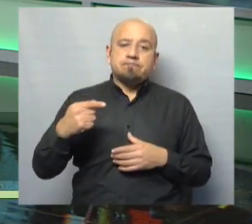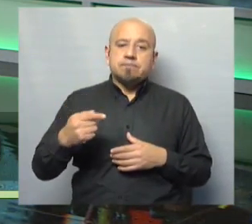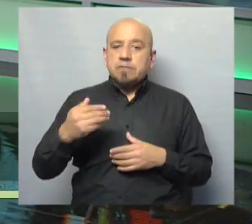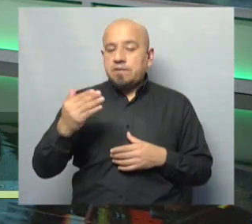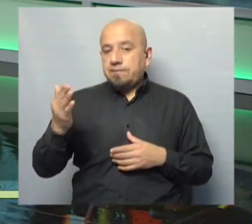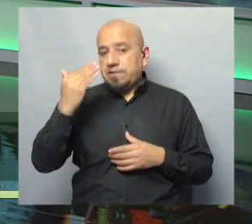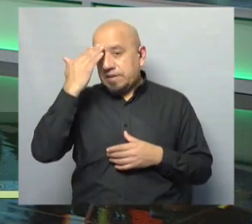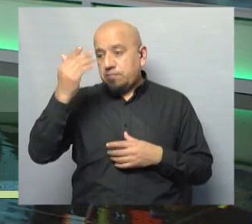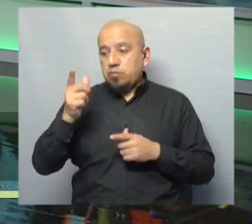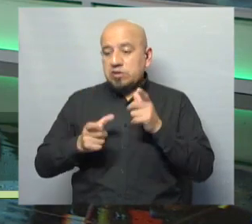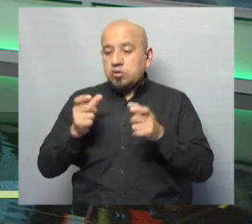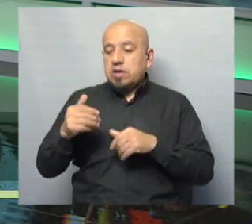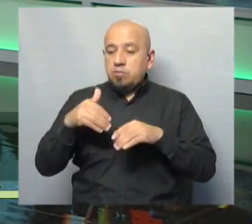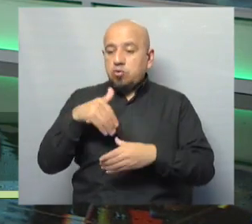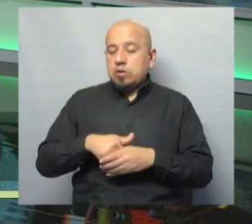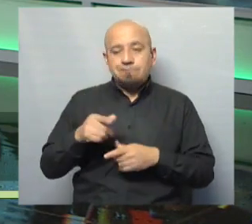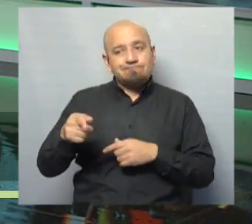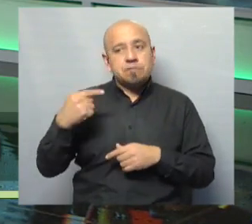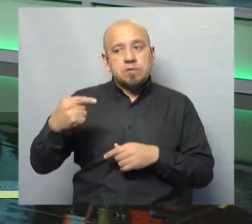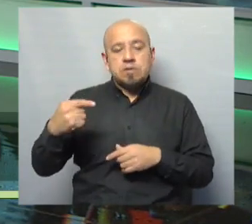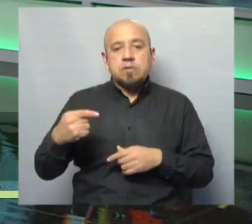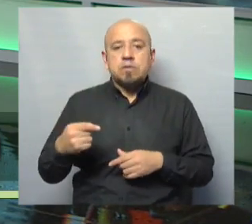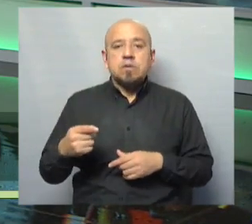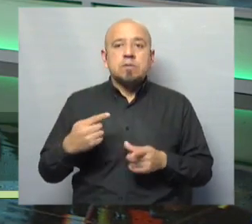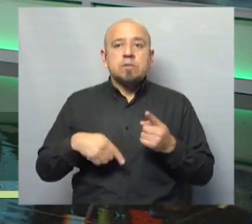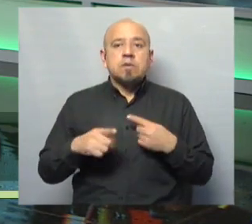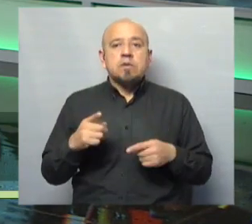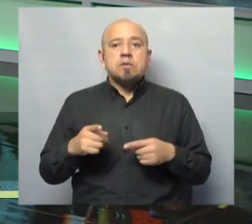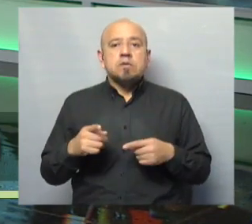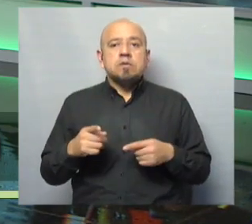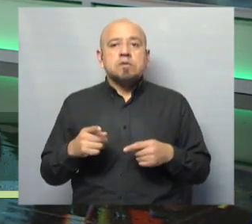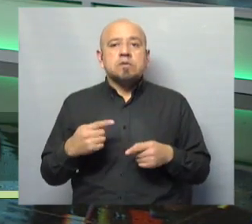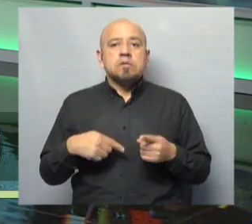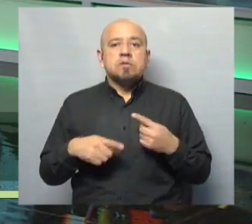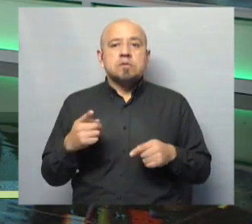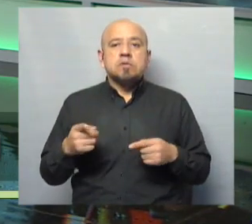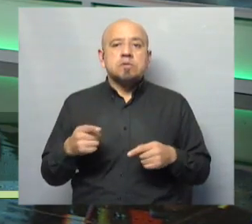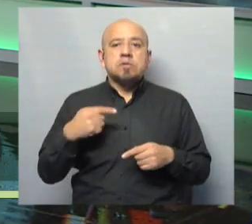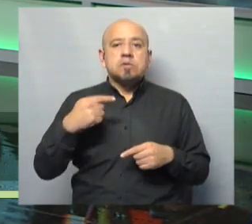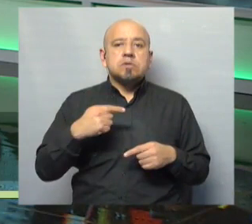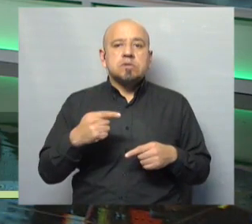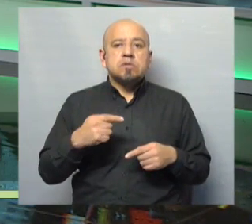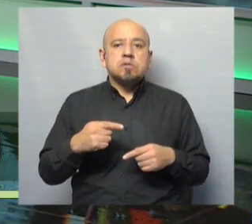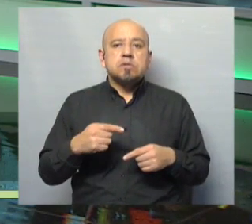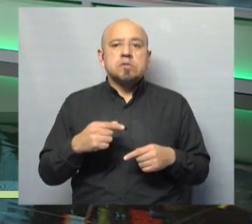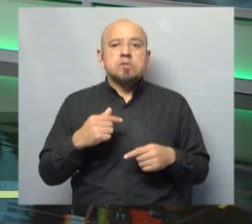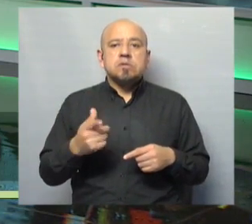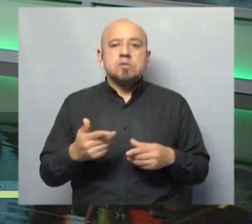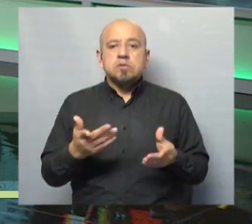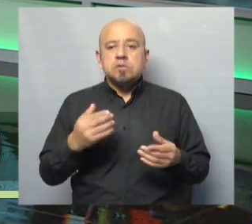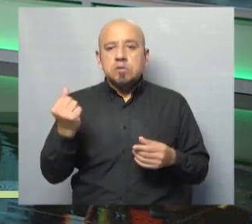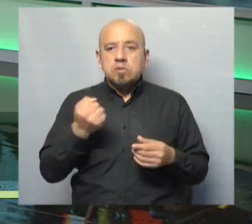amplio pero también una evaluación que no es en saldo negativo pero que tiene una proporción importante